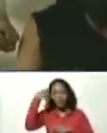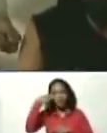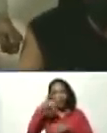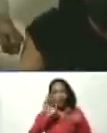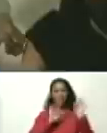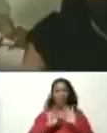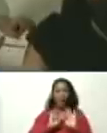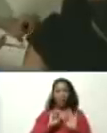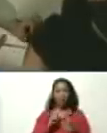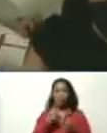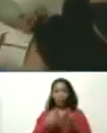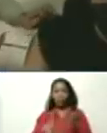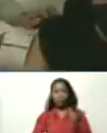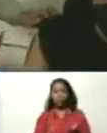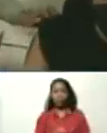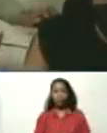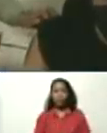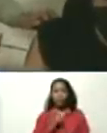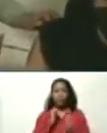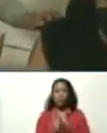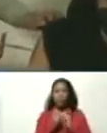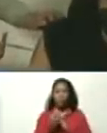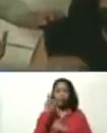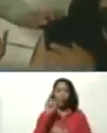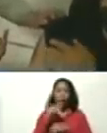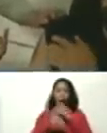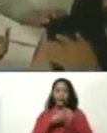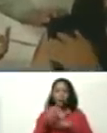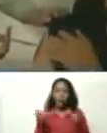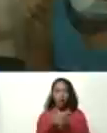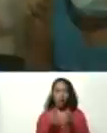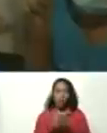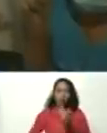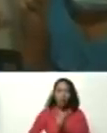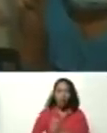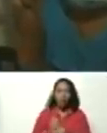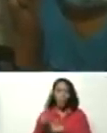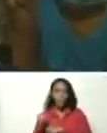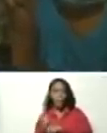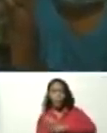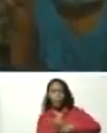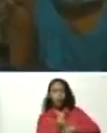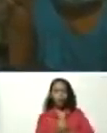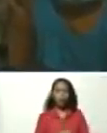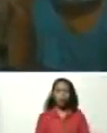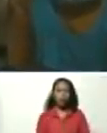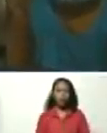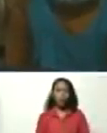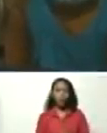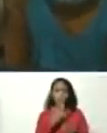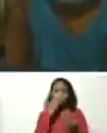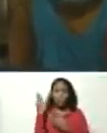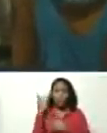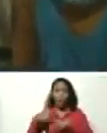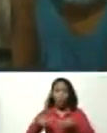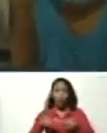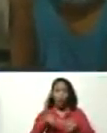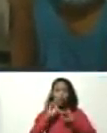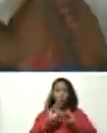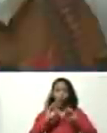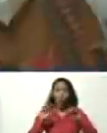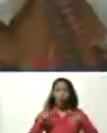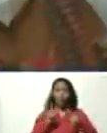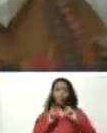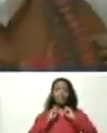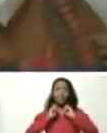teatro, deporte hacíamos, teníamos equipos de fútbol, béisbol. Ahí en esa zona llamada del cementerio